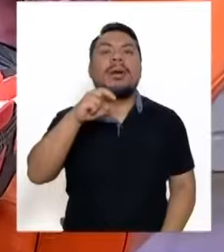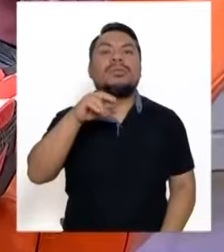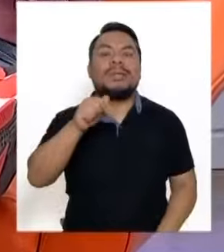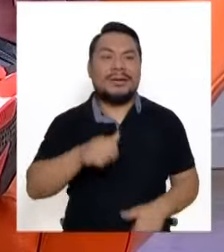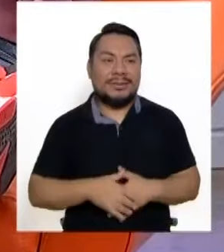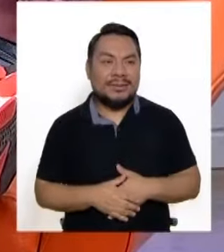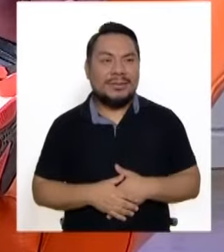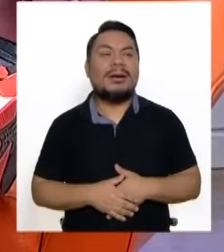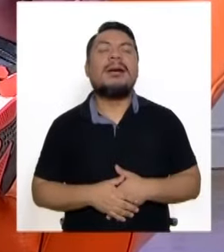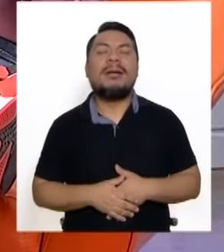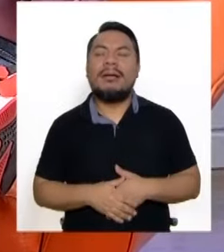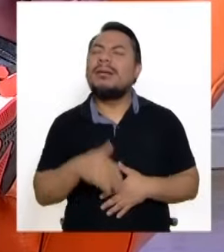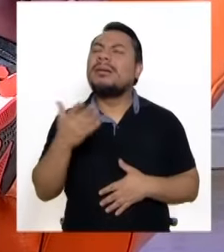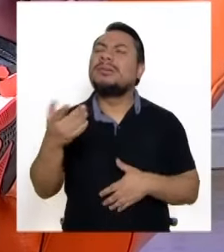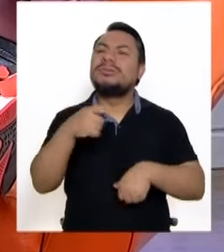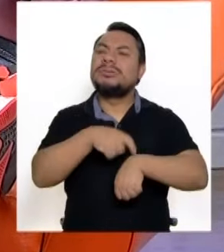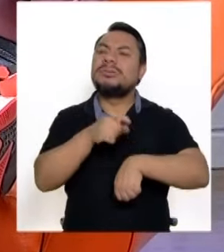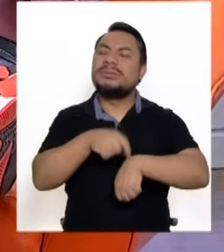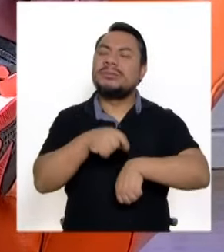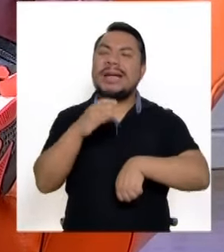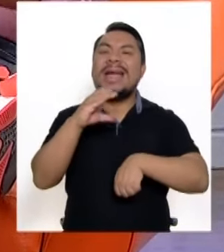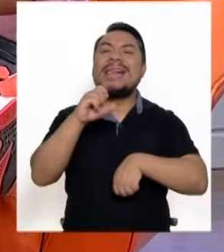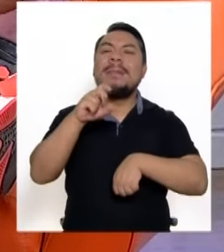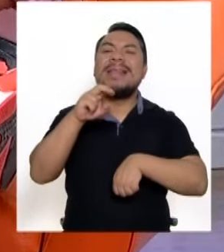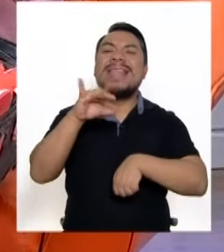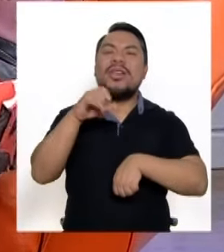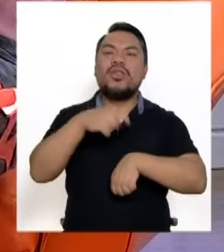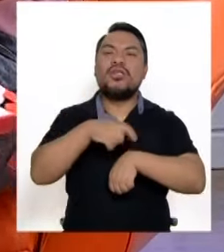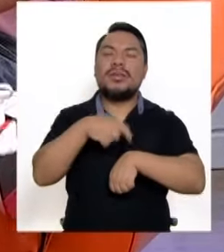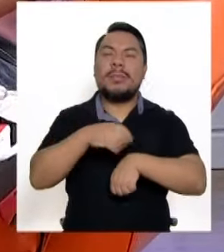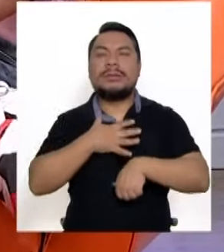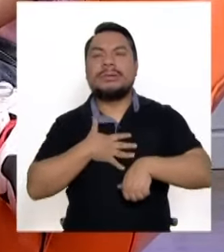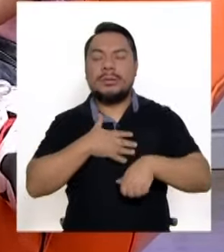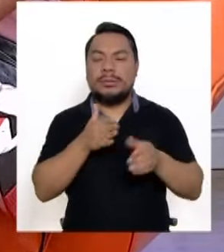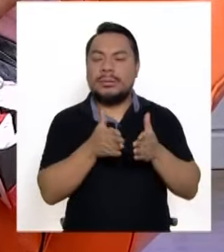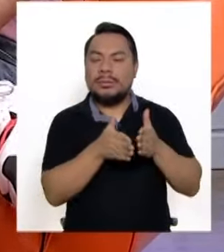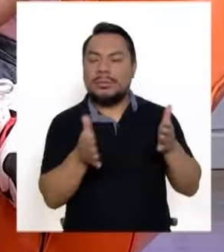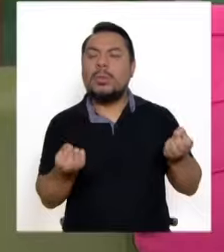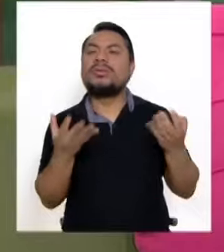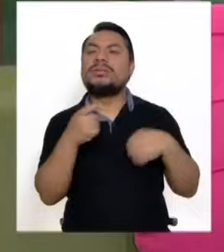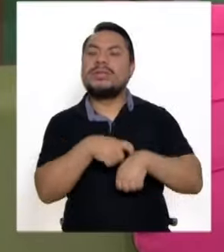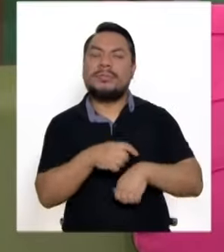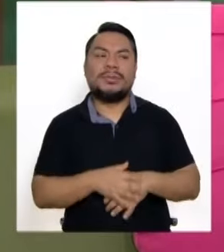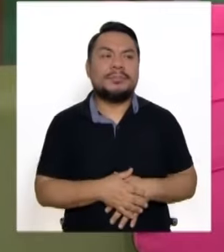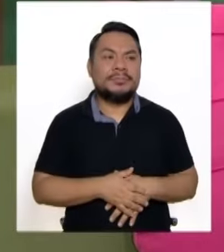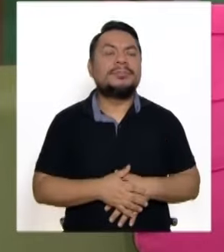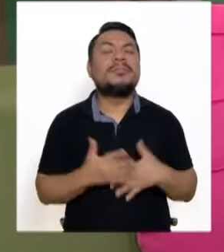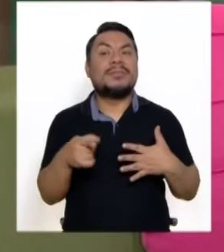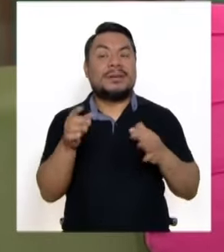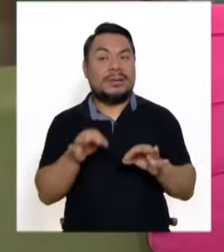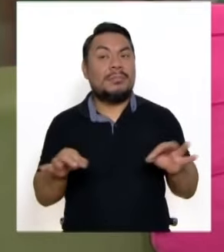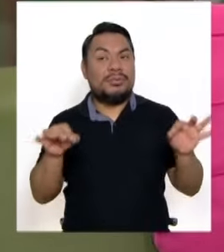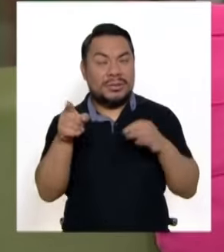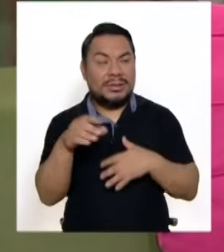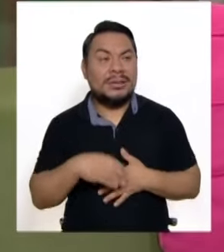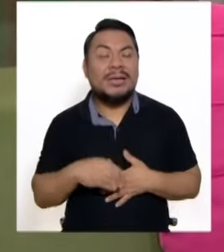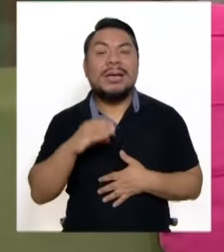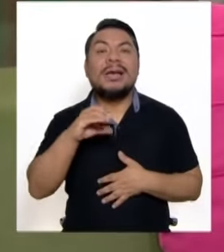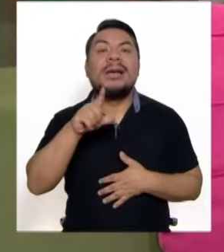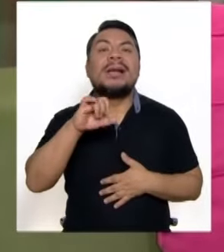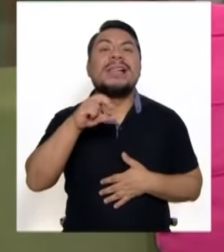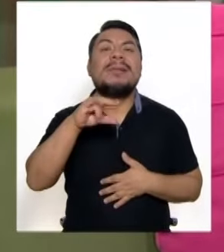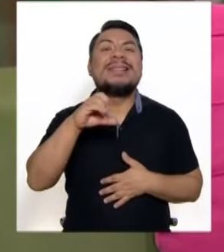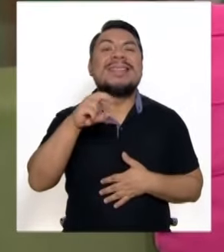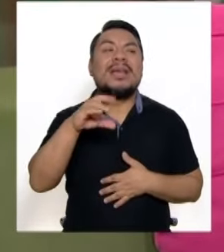usted menciona, ¿cuánto tiempo aproximadamente tiene? Mira, Christopher, eso es una cosa muy importante porque el climaterio en la mujer